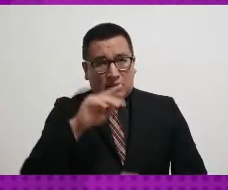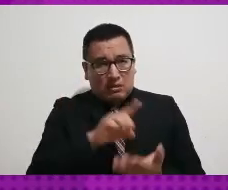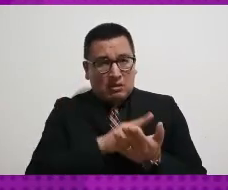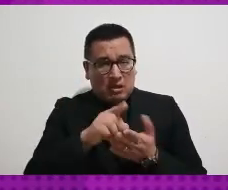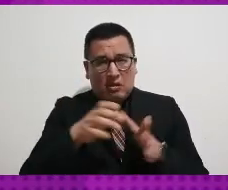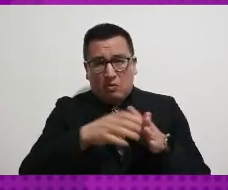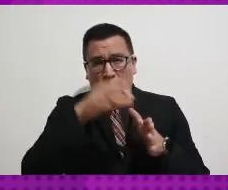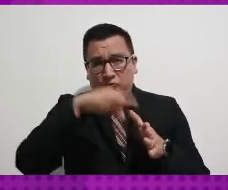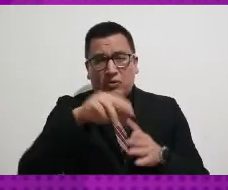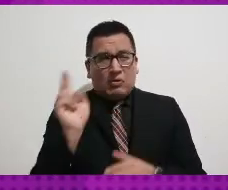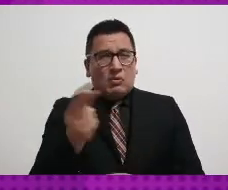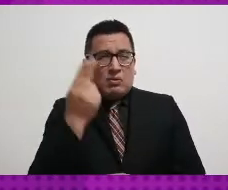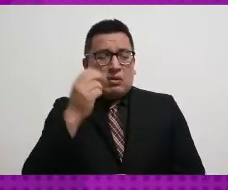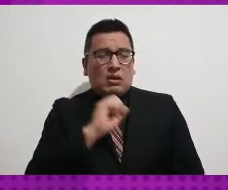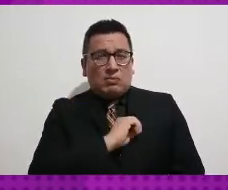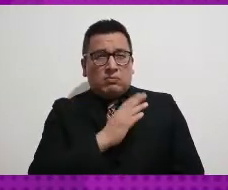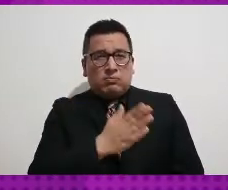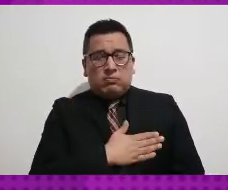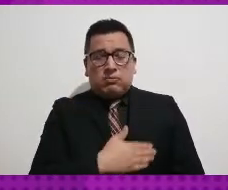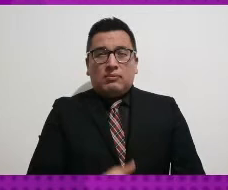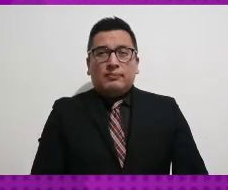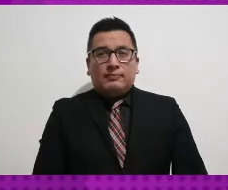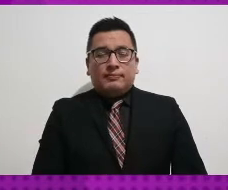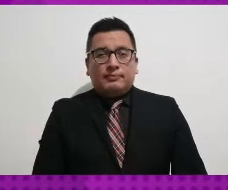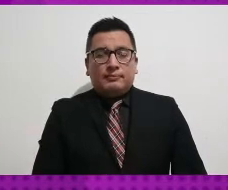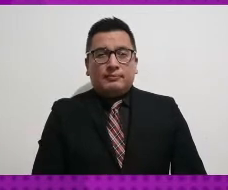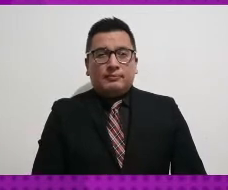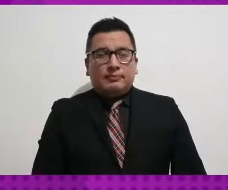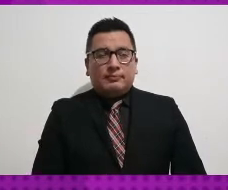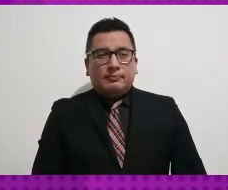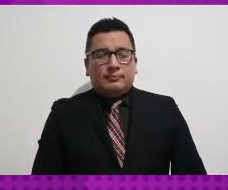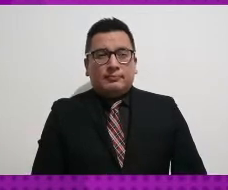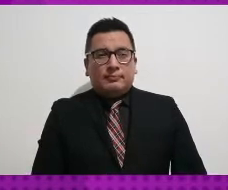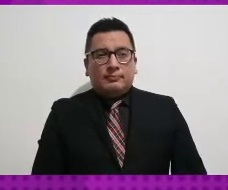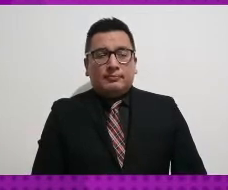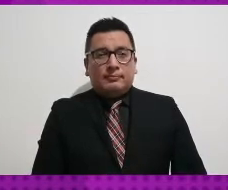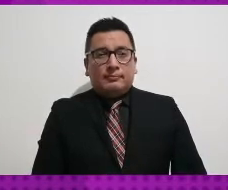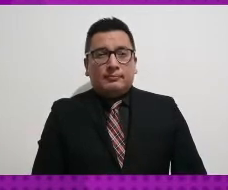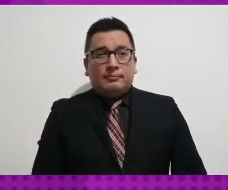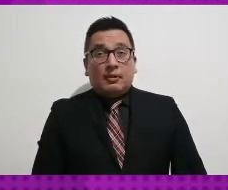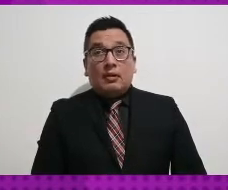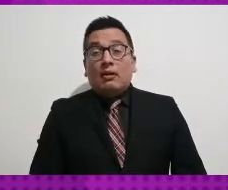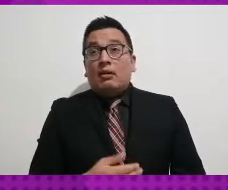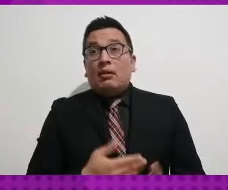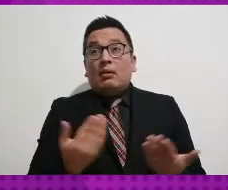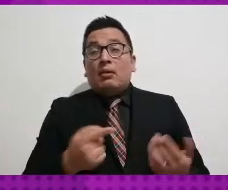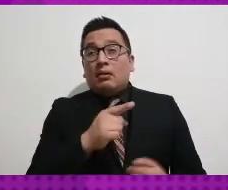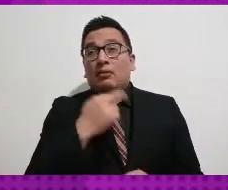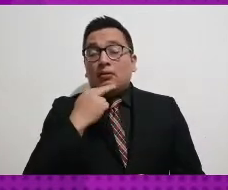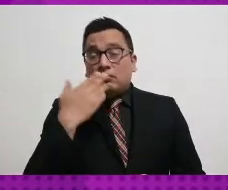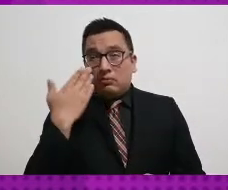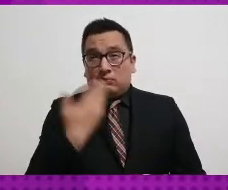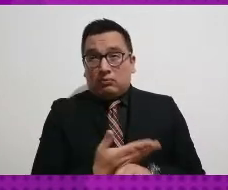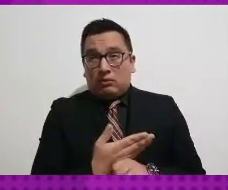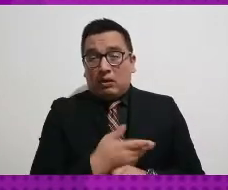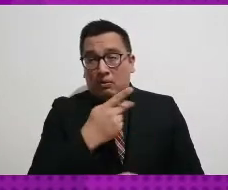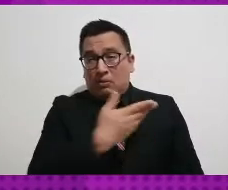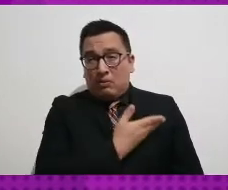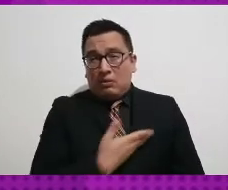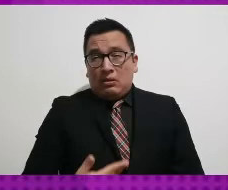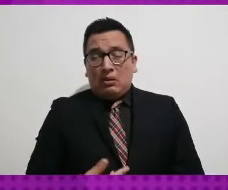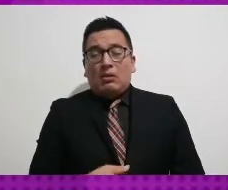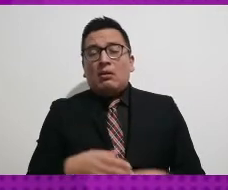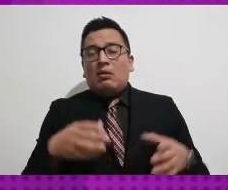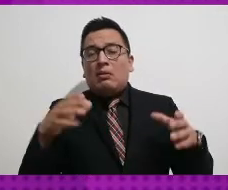por la Universidad Castilla-La Mancha y Universidad de Valencia, Ciudad Real, en España. Actualmente es comisionado presidente